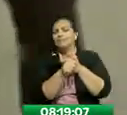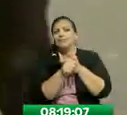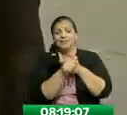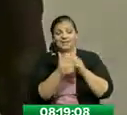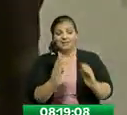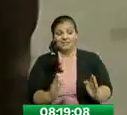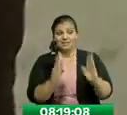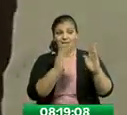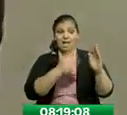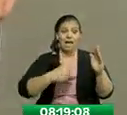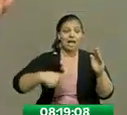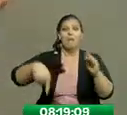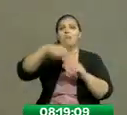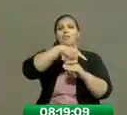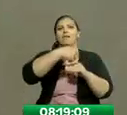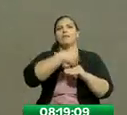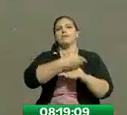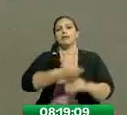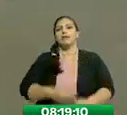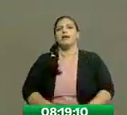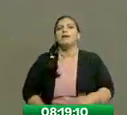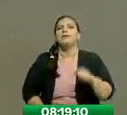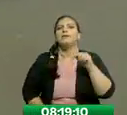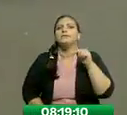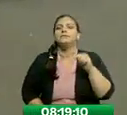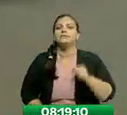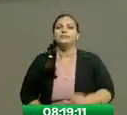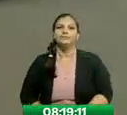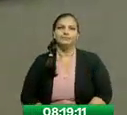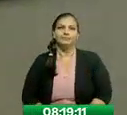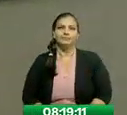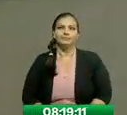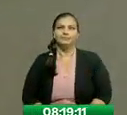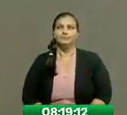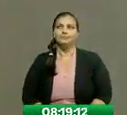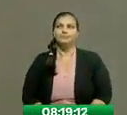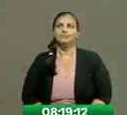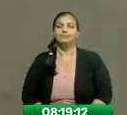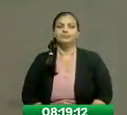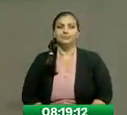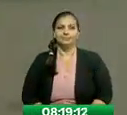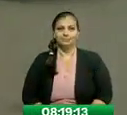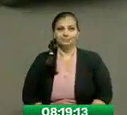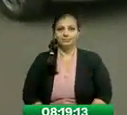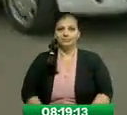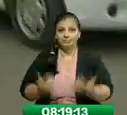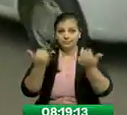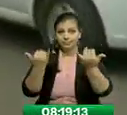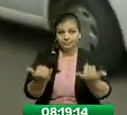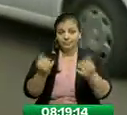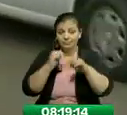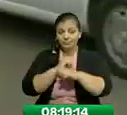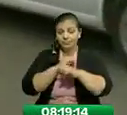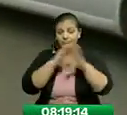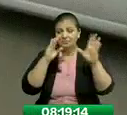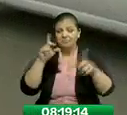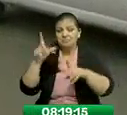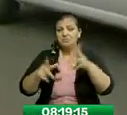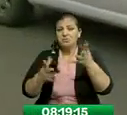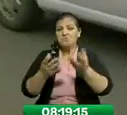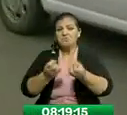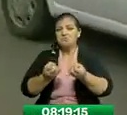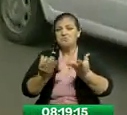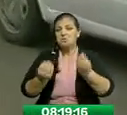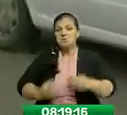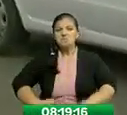de la unidad policial, la misma que por poco fue destruida esta madrugada. Todo esto ocurre en Sociovivienda 2.